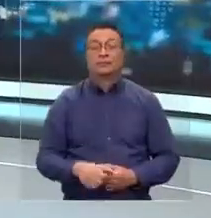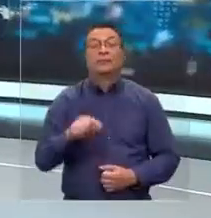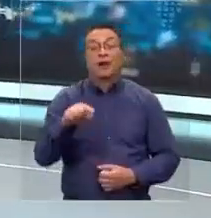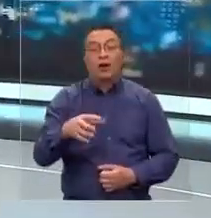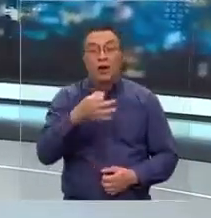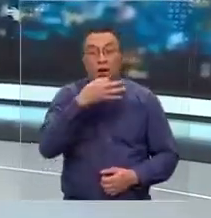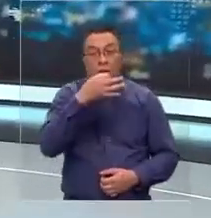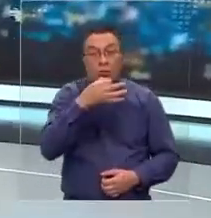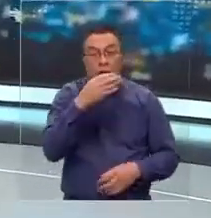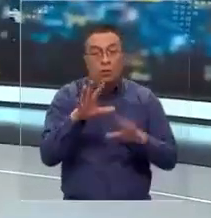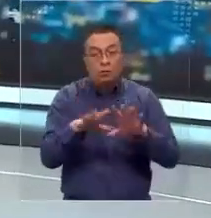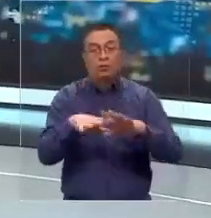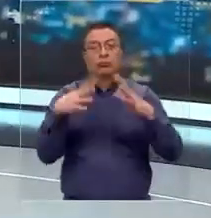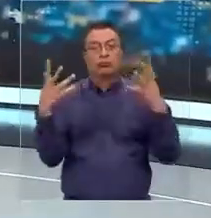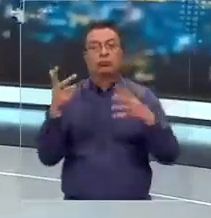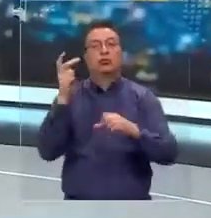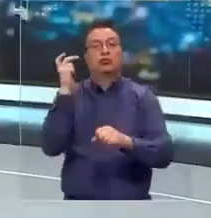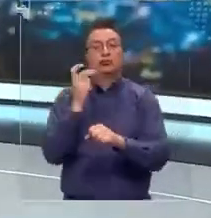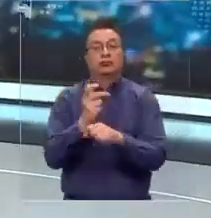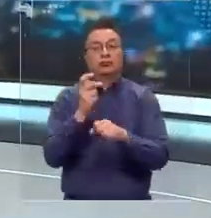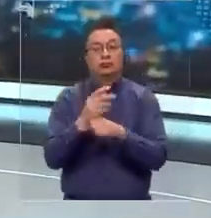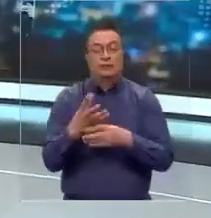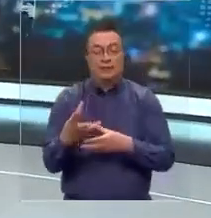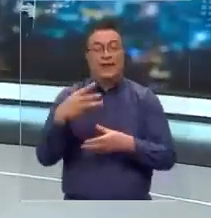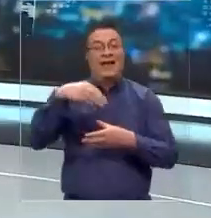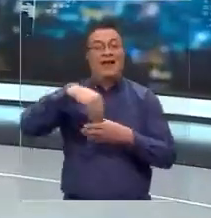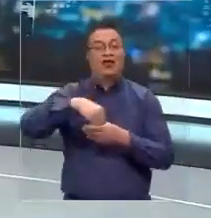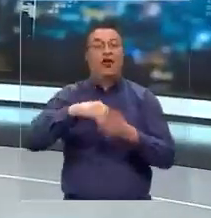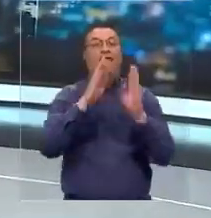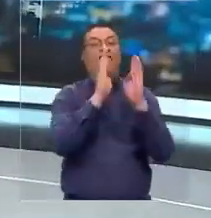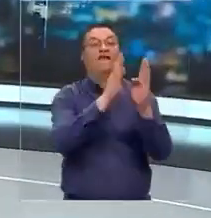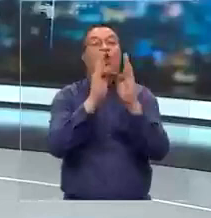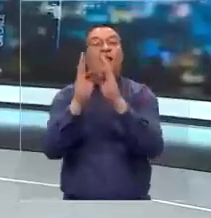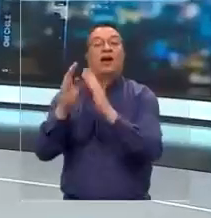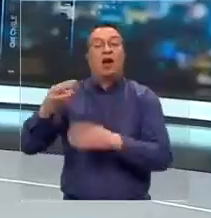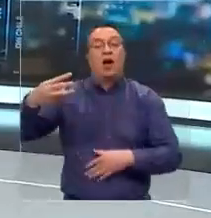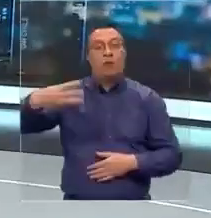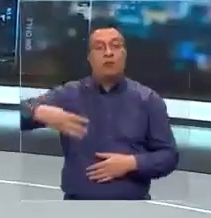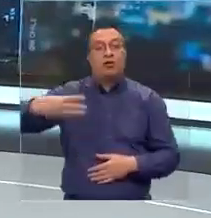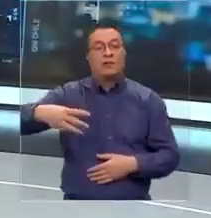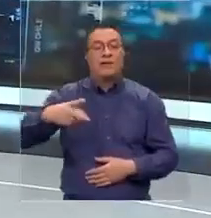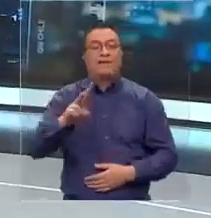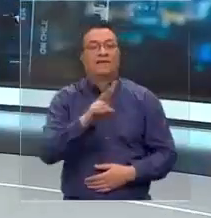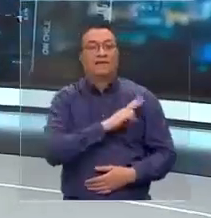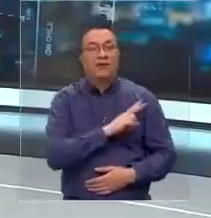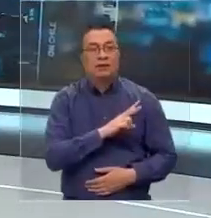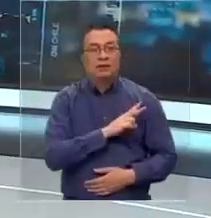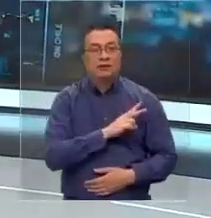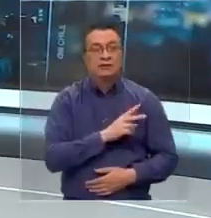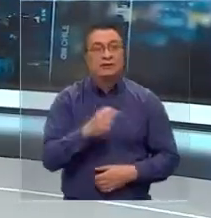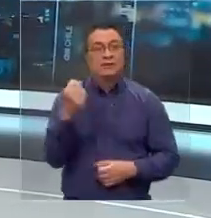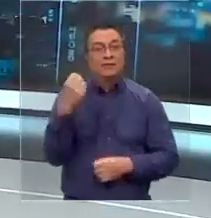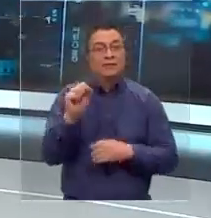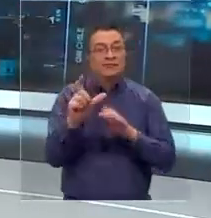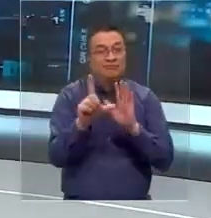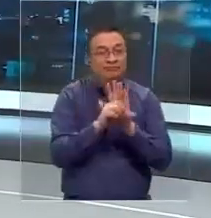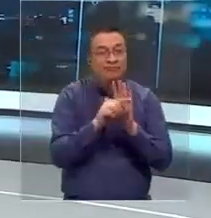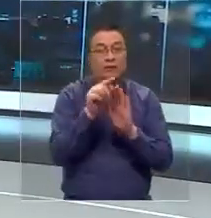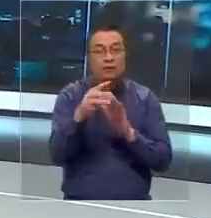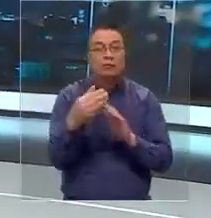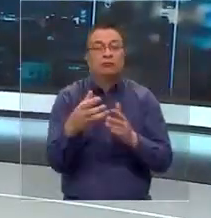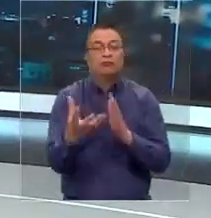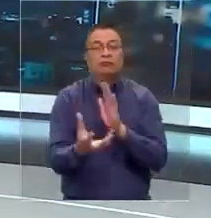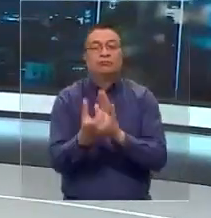Y les contamos ahora del insólito robo que se registró al interior de una bodega en la municipalidad de Valparaíso. Delincuentes se llevaron